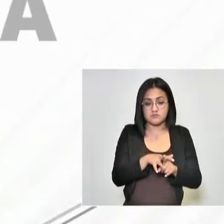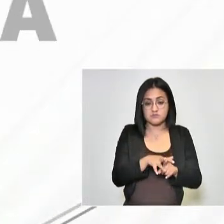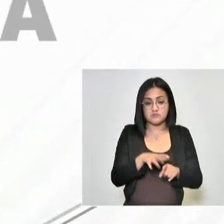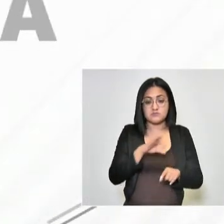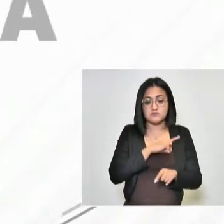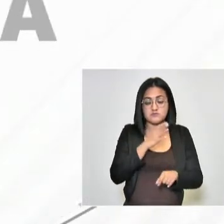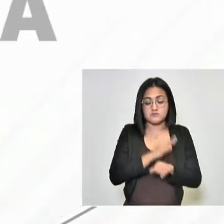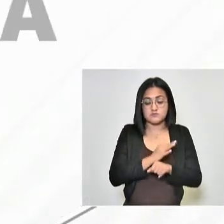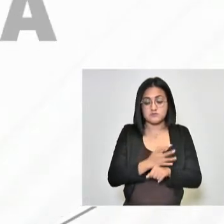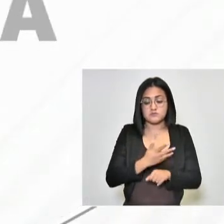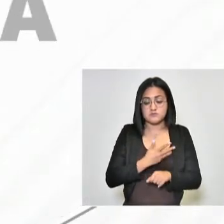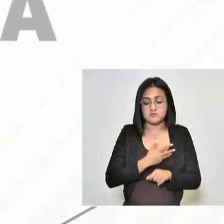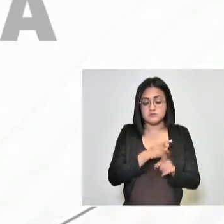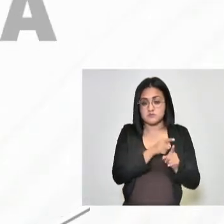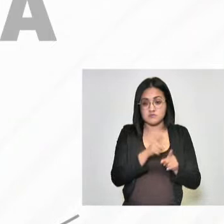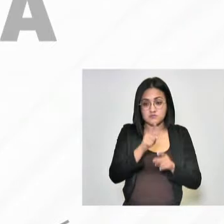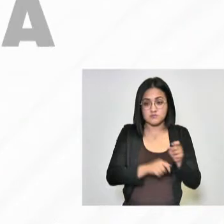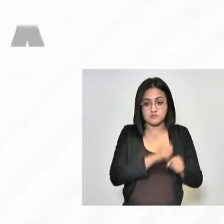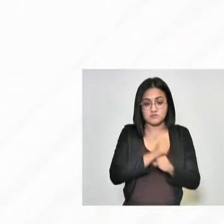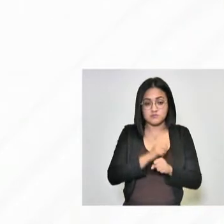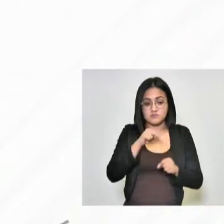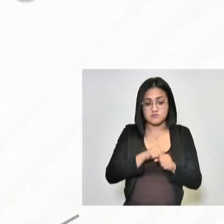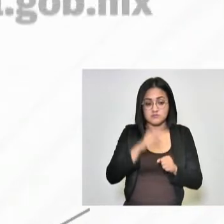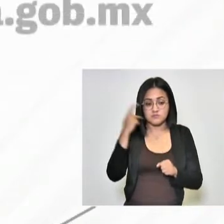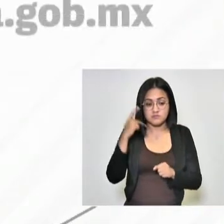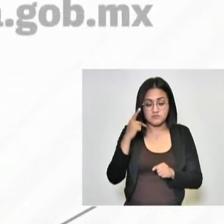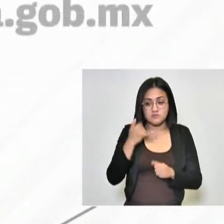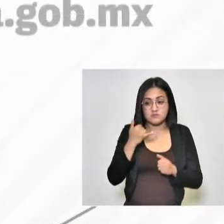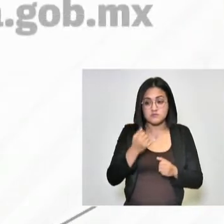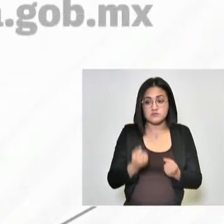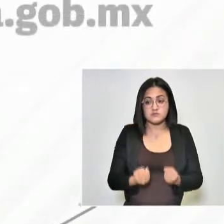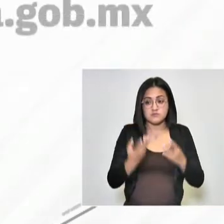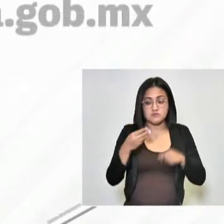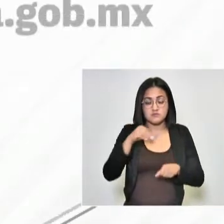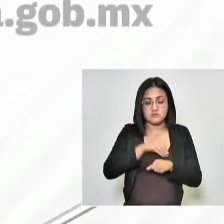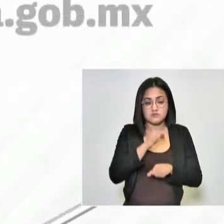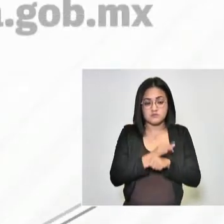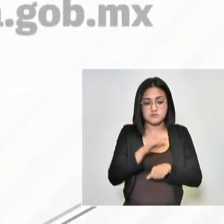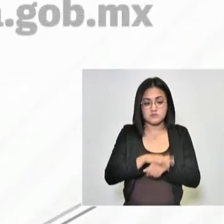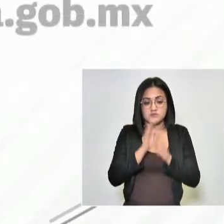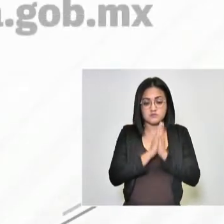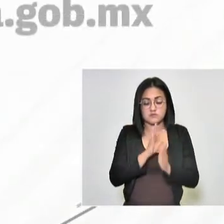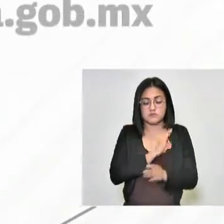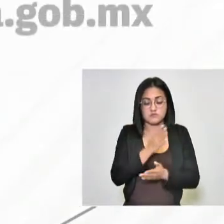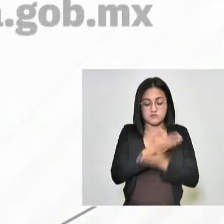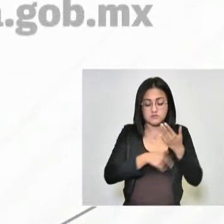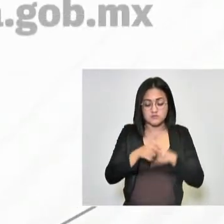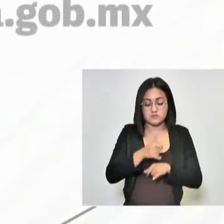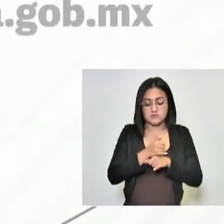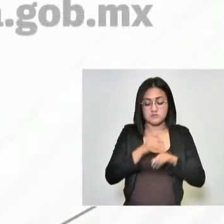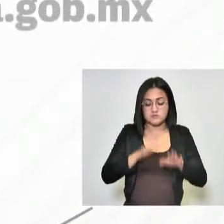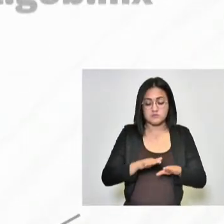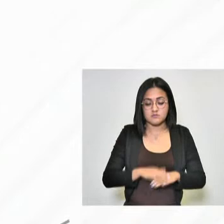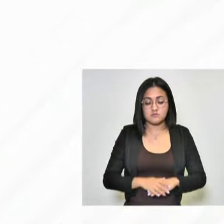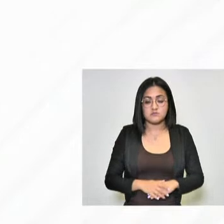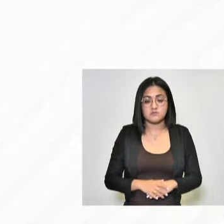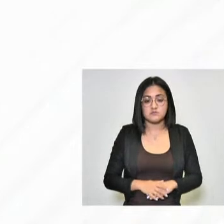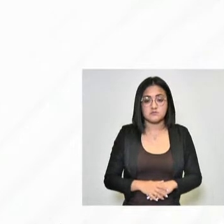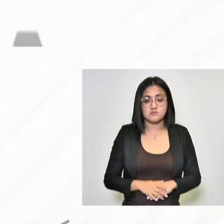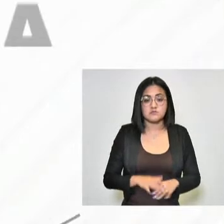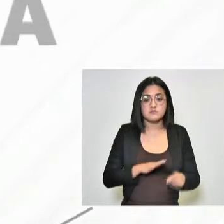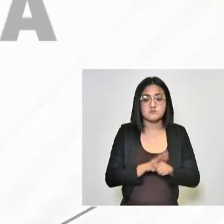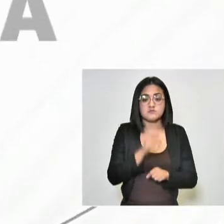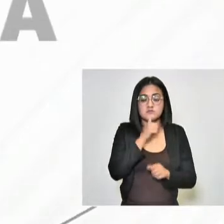se han registrado en lo que va del año en Puebla y cuántos se han consumado. Por favor, si nos pueden compartir esta información. ¿Y cuál sería